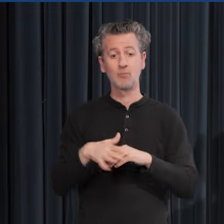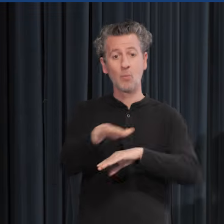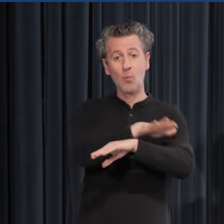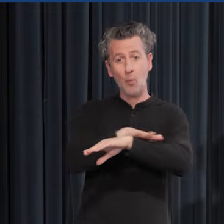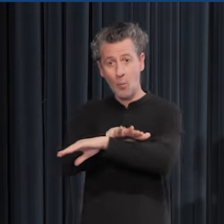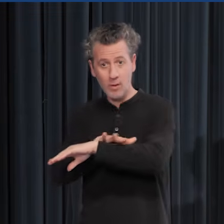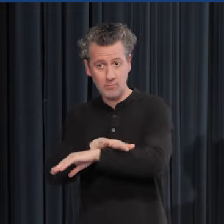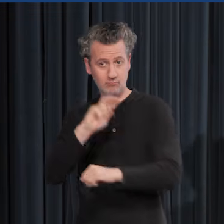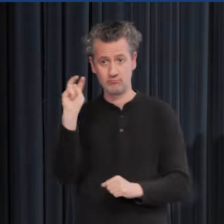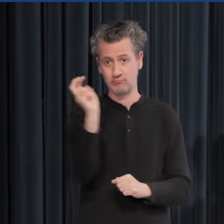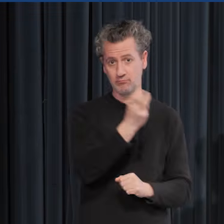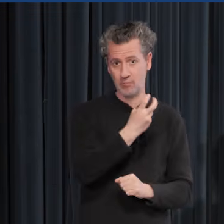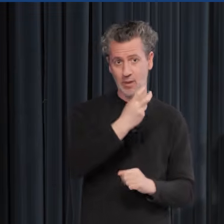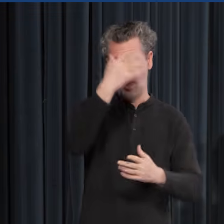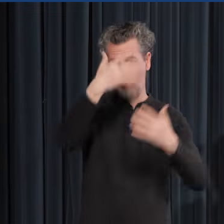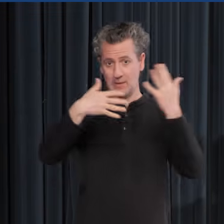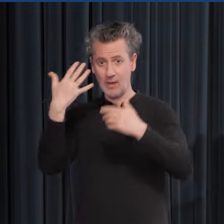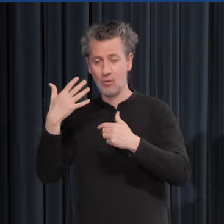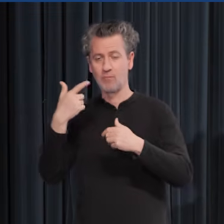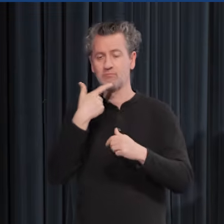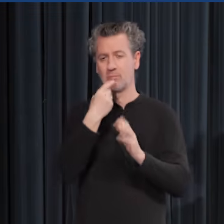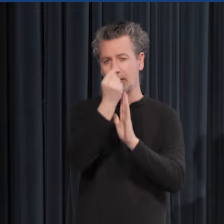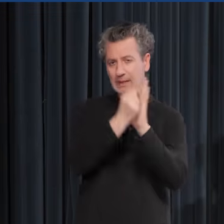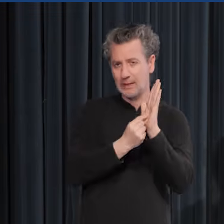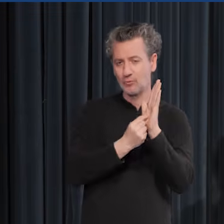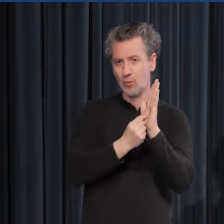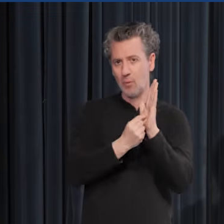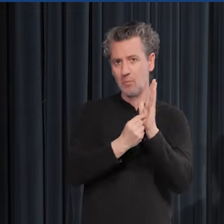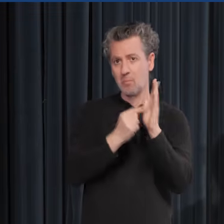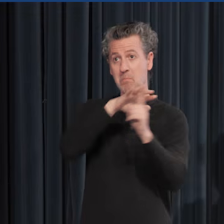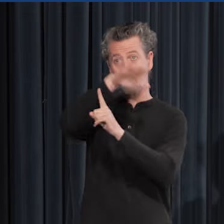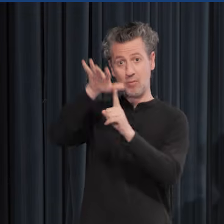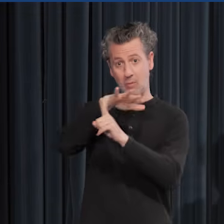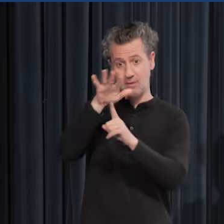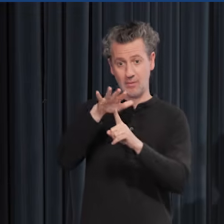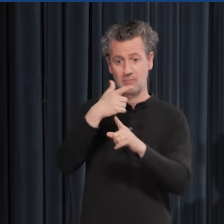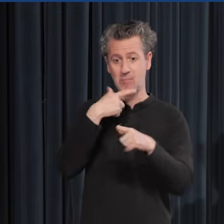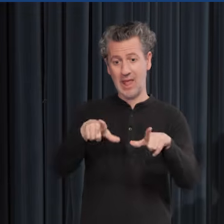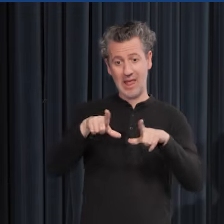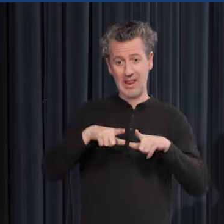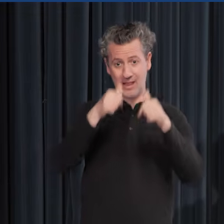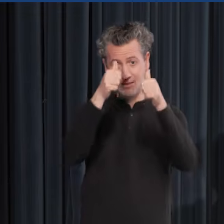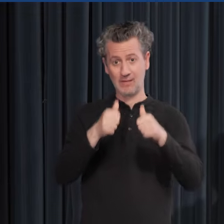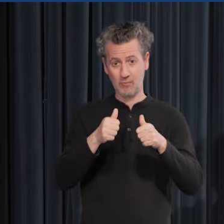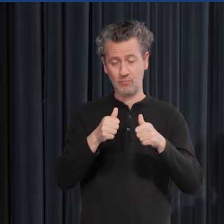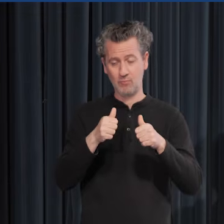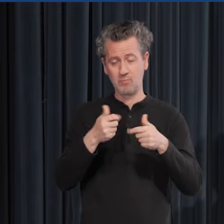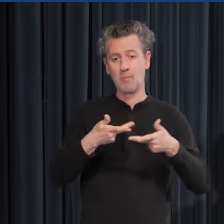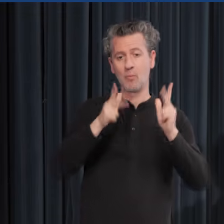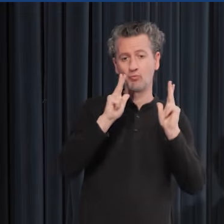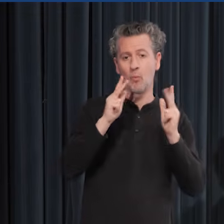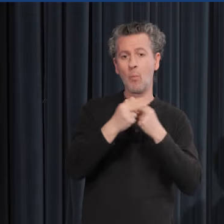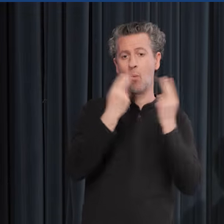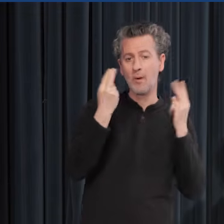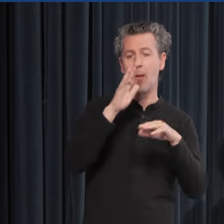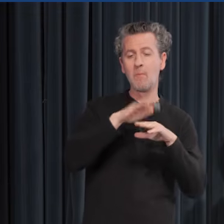puedan incorporar requisitos medioambientales en las licitaciones públicas, como para que a cualquier proyectista les sirva para tomar